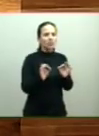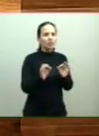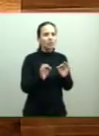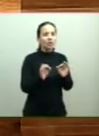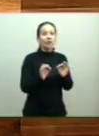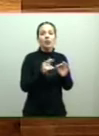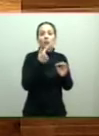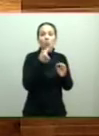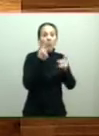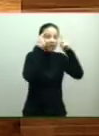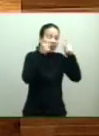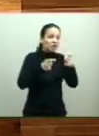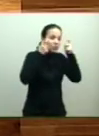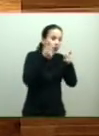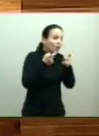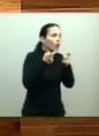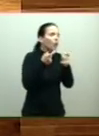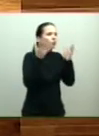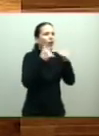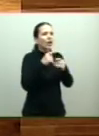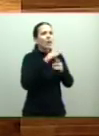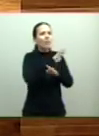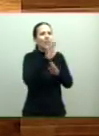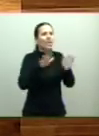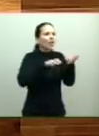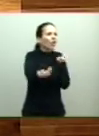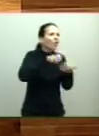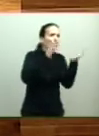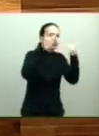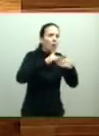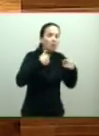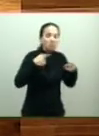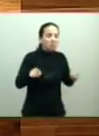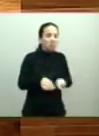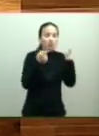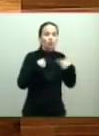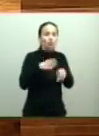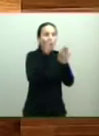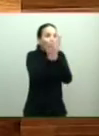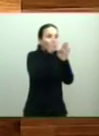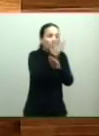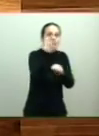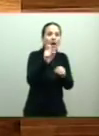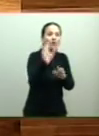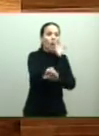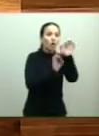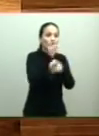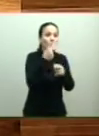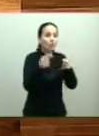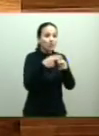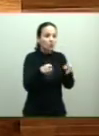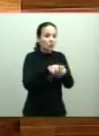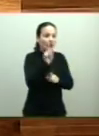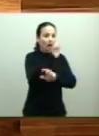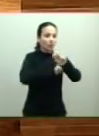que no insistan en los esfuerzos por parecer que no hay conflictos. Nosotros no ocultamos que las organizaciones políticas como